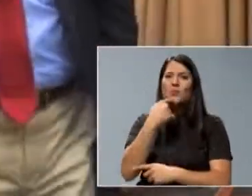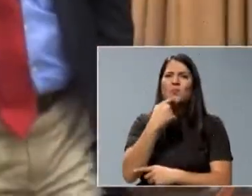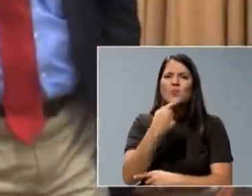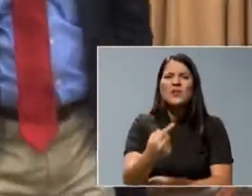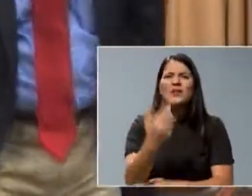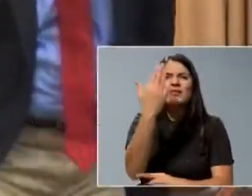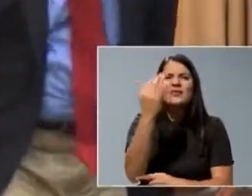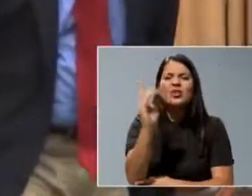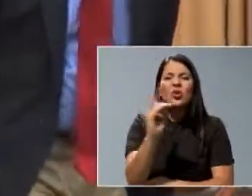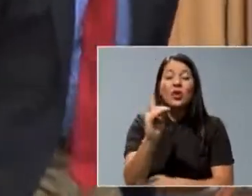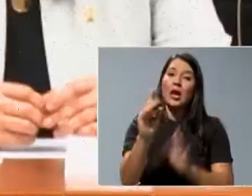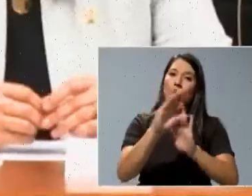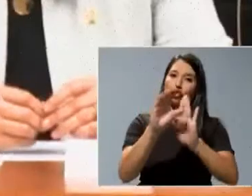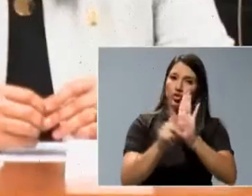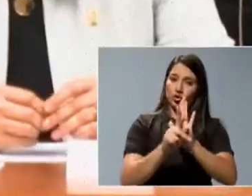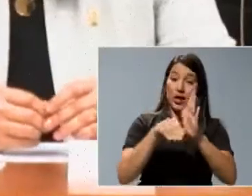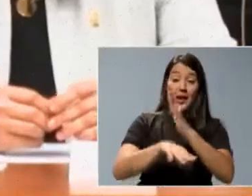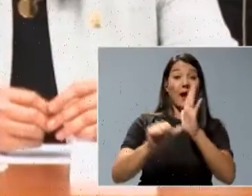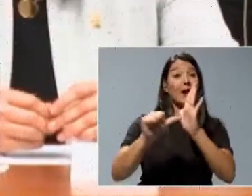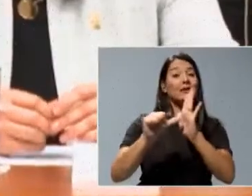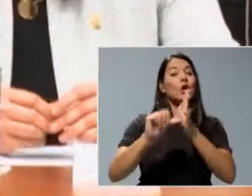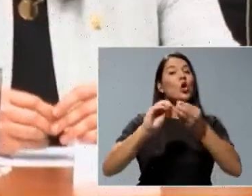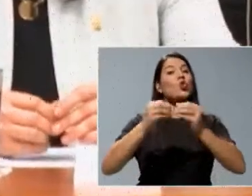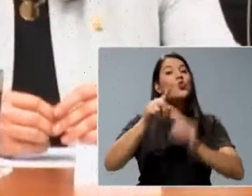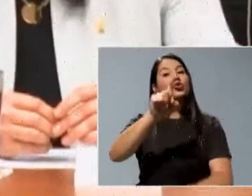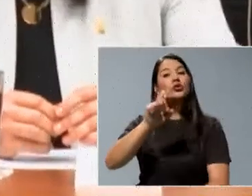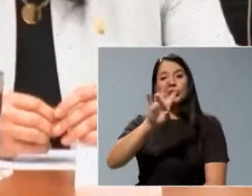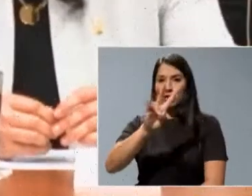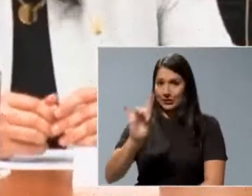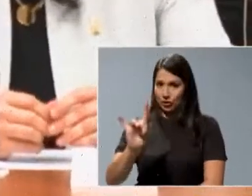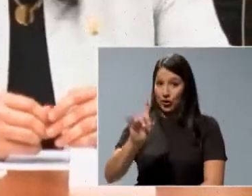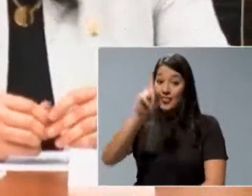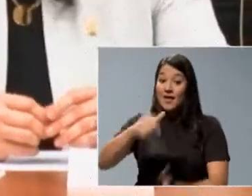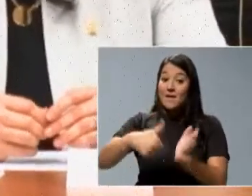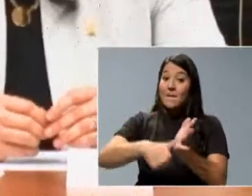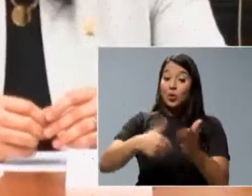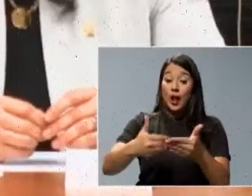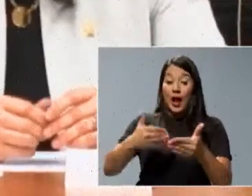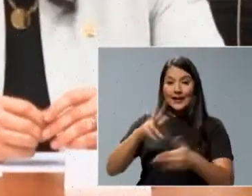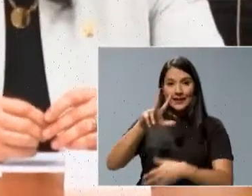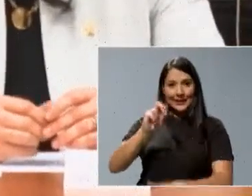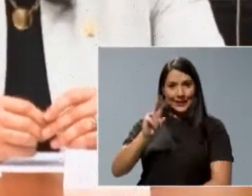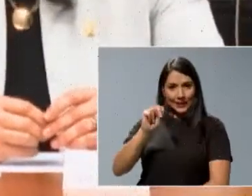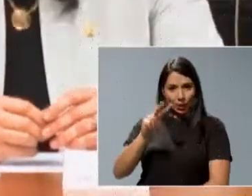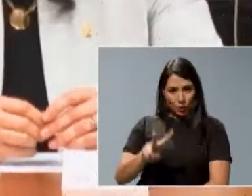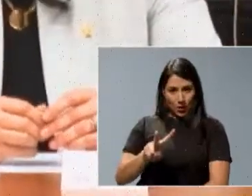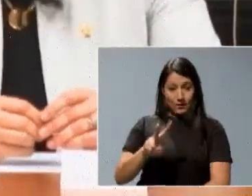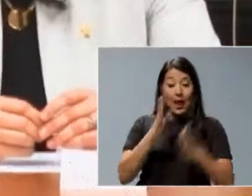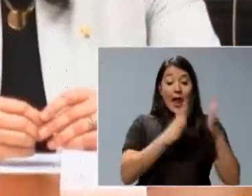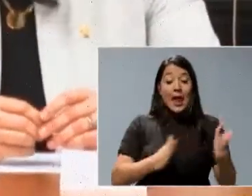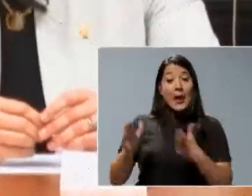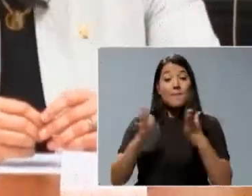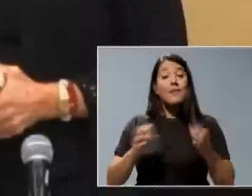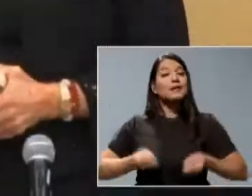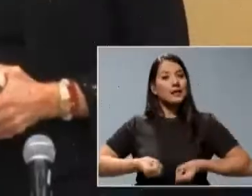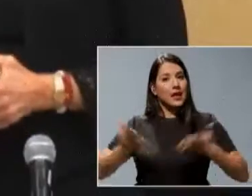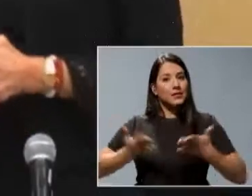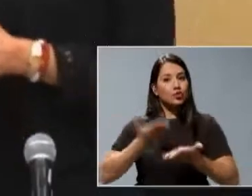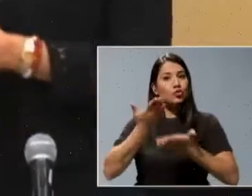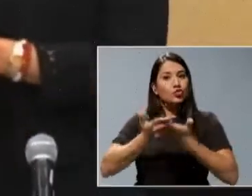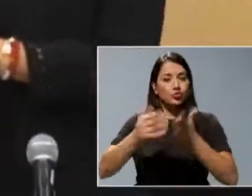en su artículo 178. La votación debe ser antes del 30 de noviembre. El plan de gastos llega al plenario en